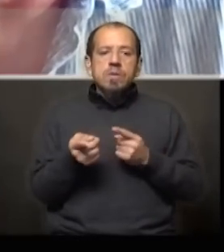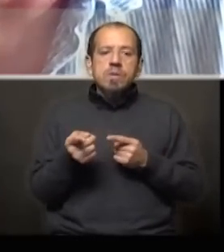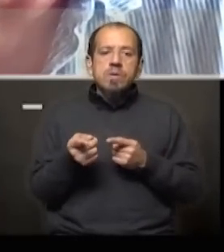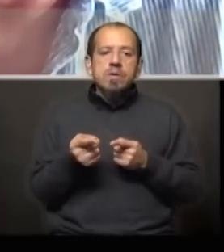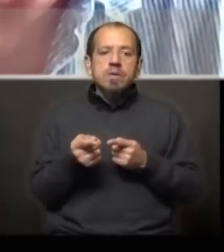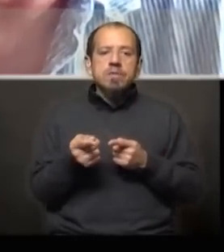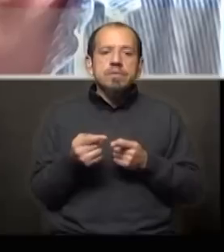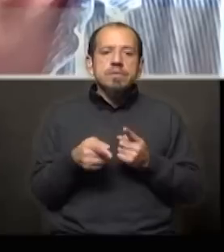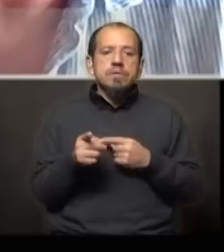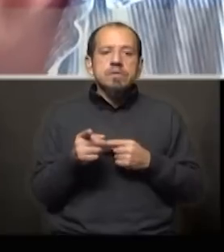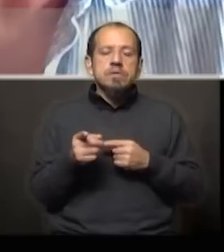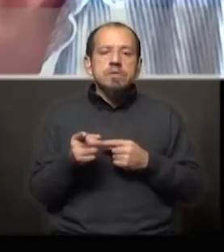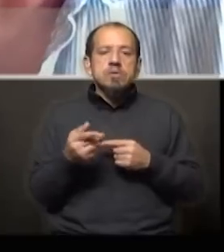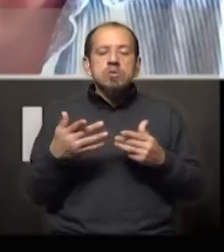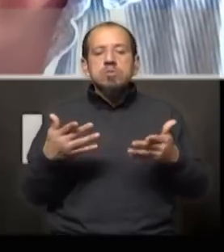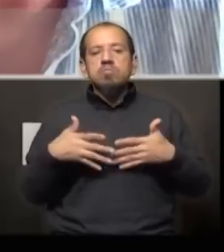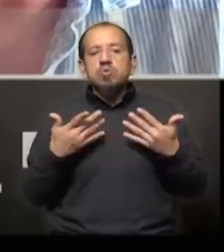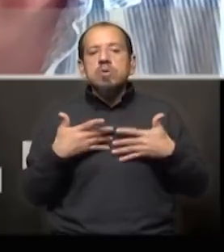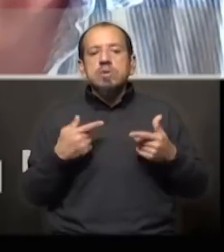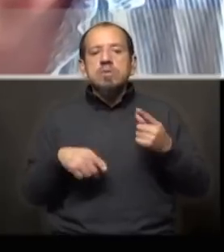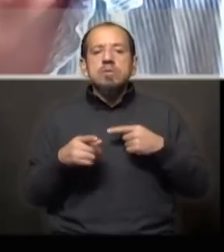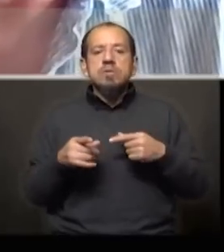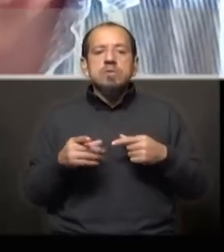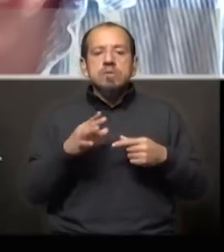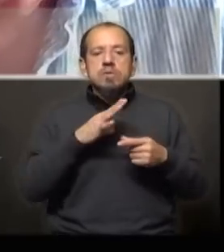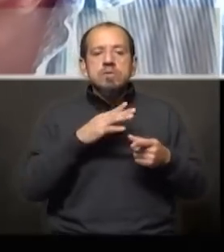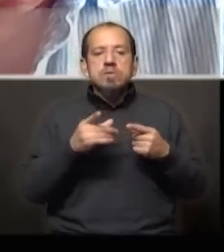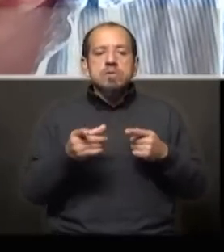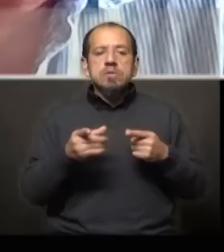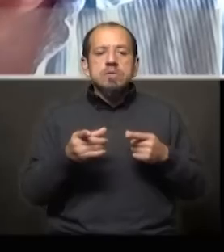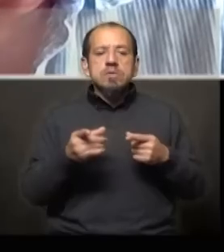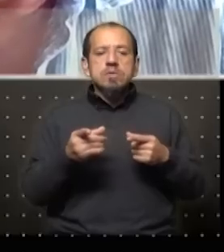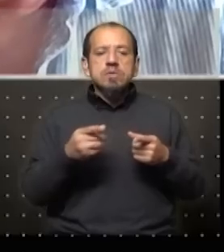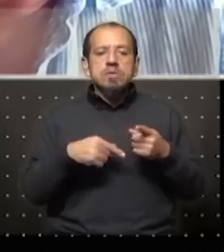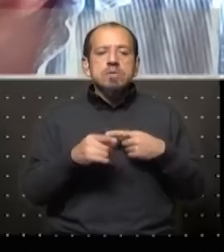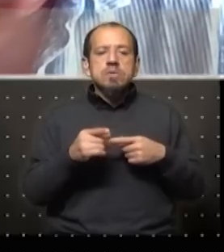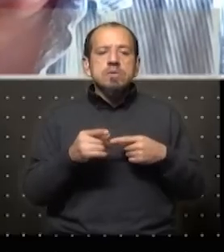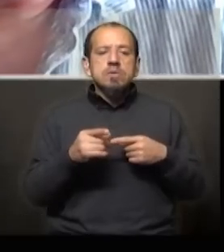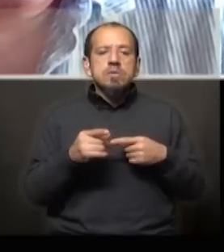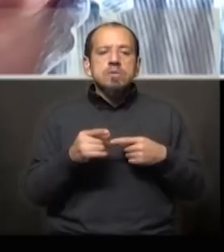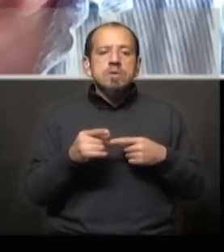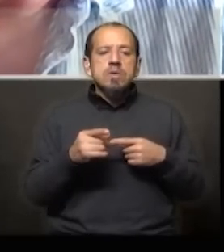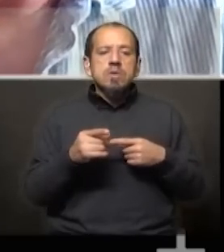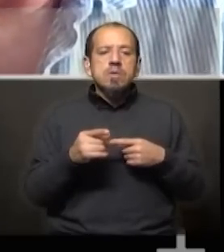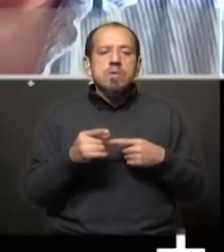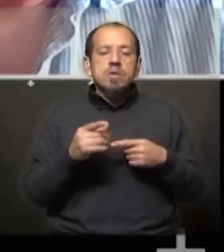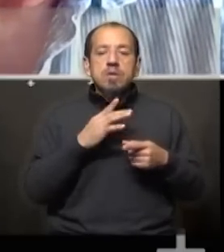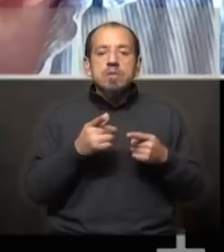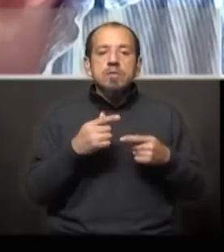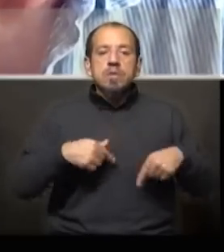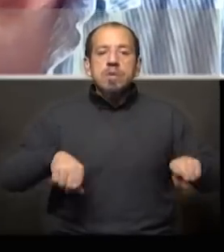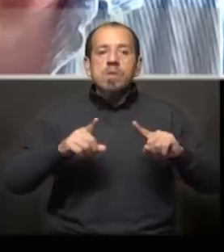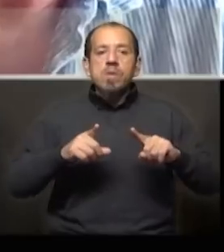de la de la protesta y y el carácter que tuvo Comparado y el tipo de represión que hubo